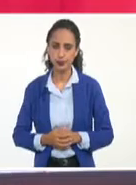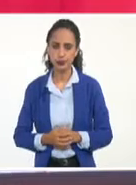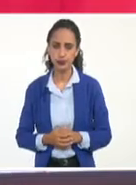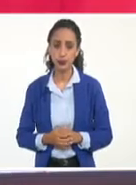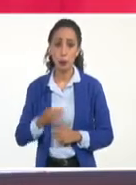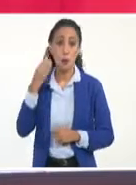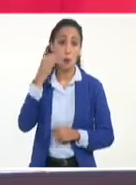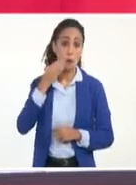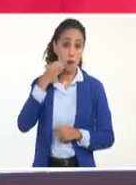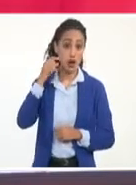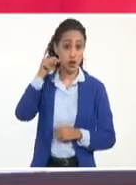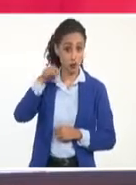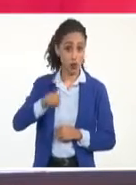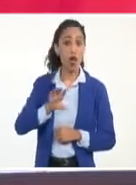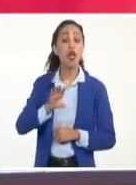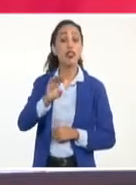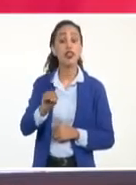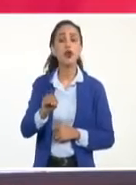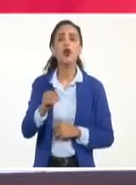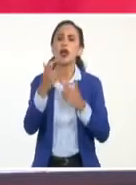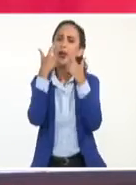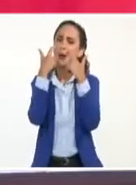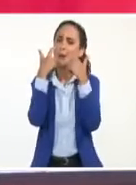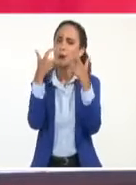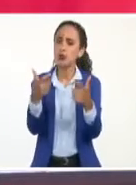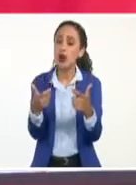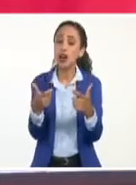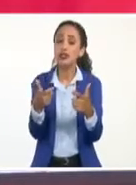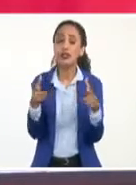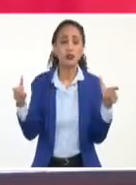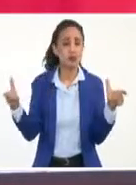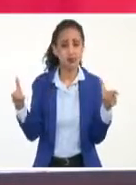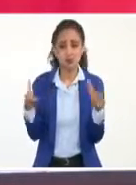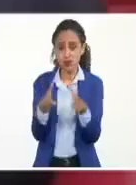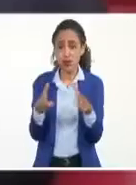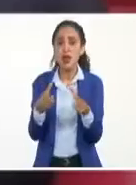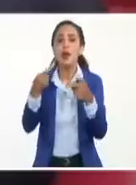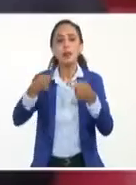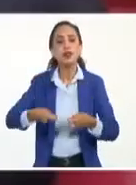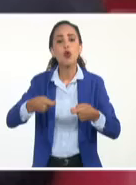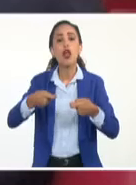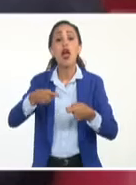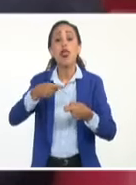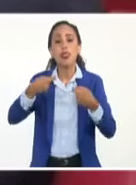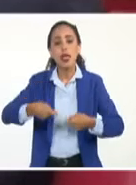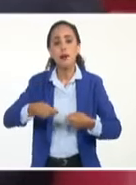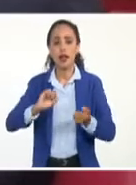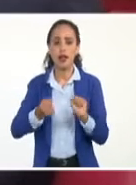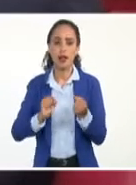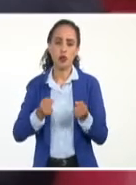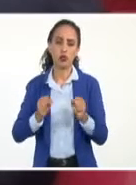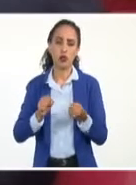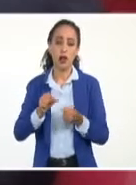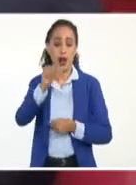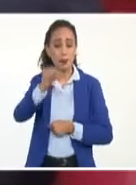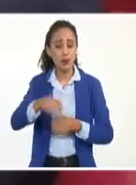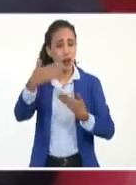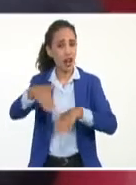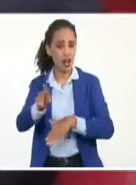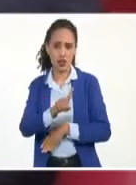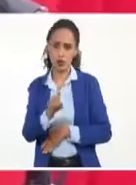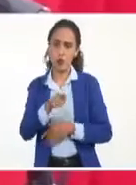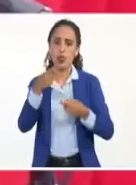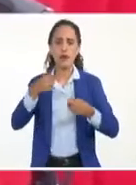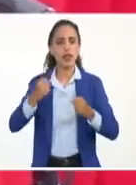Manuel Marrero Cruz insistió en la necesidad de reducir al máximo la movilidad de las personas en un territorio en el que más del 80%